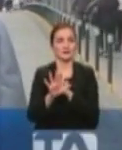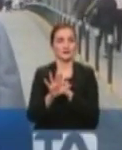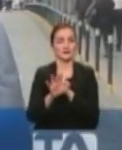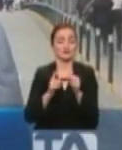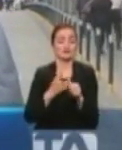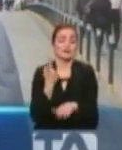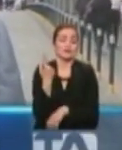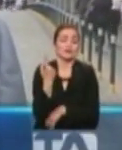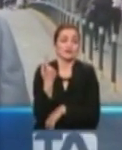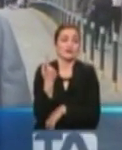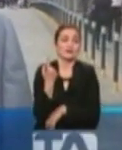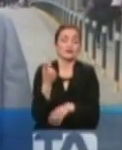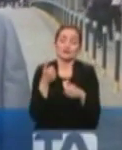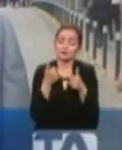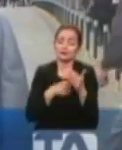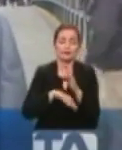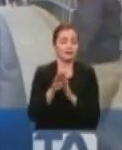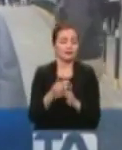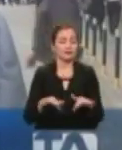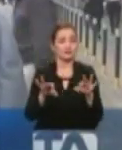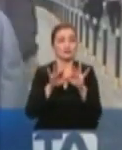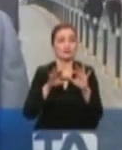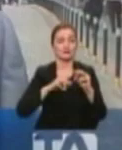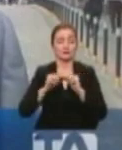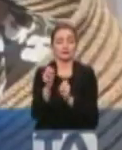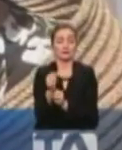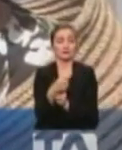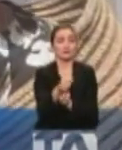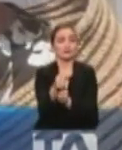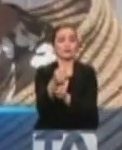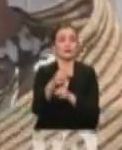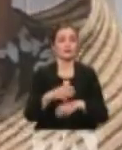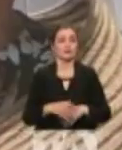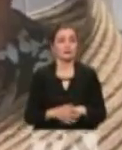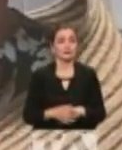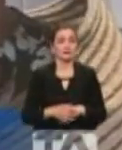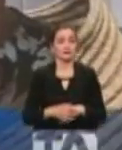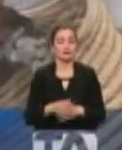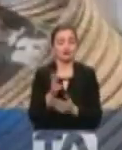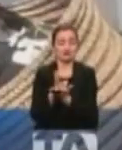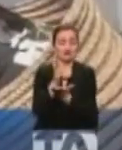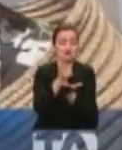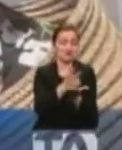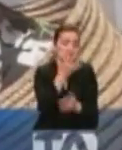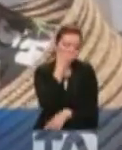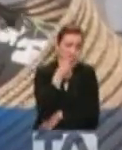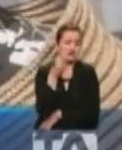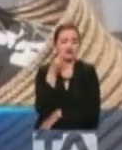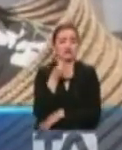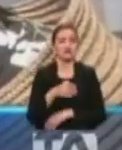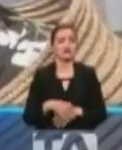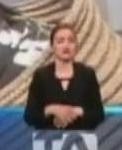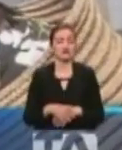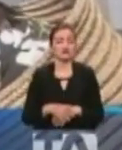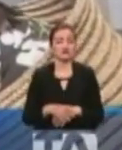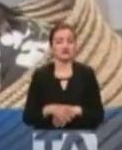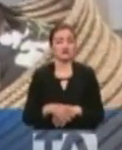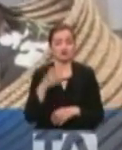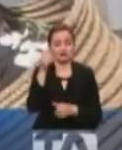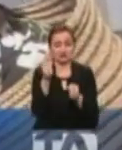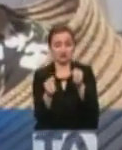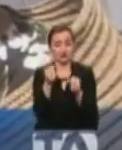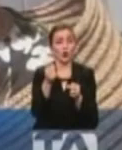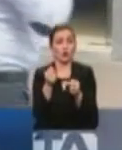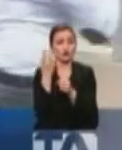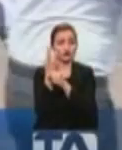que lo único que ha hecho de bueno y lo más importante es el Metro de Quito. Ha puesto lindas paradas y los carros están lindos,